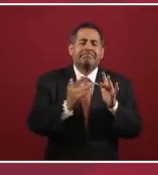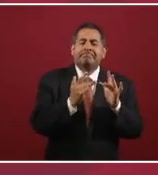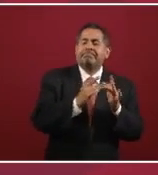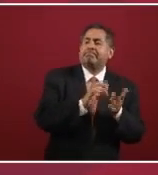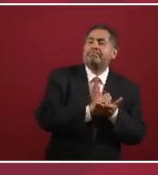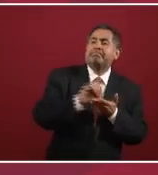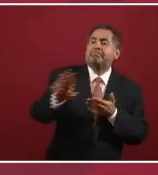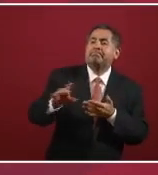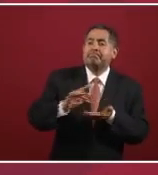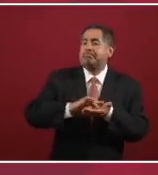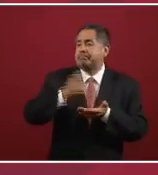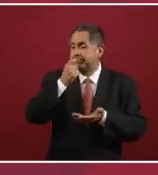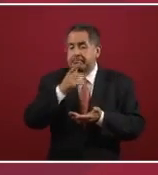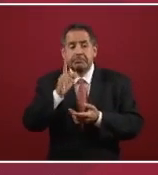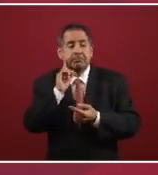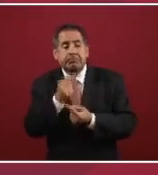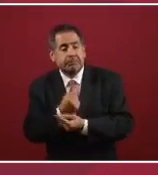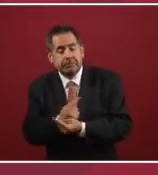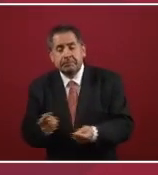quedar los niños